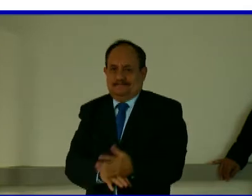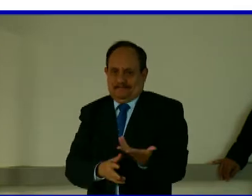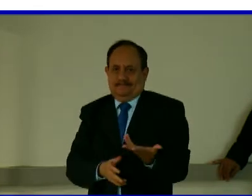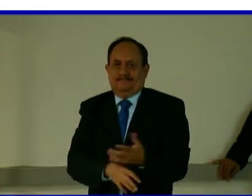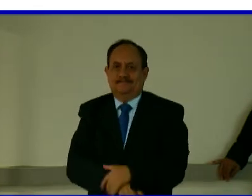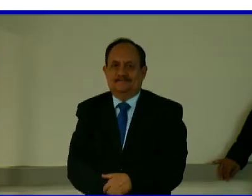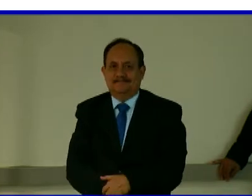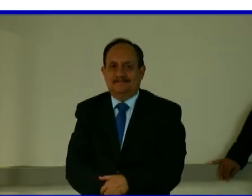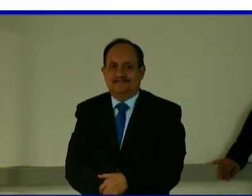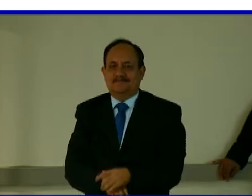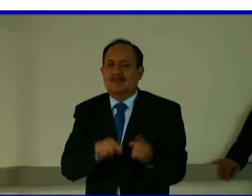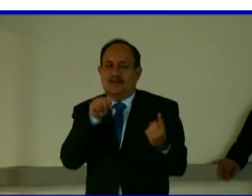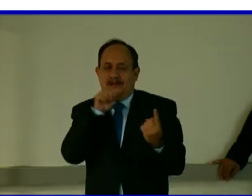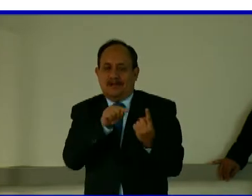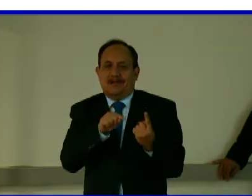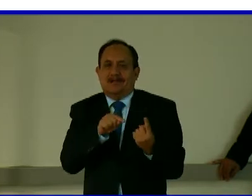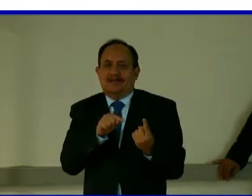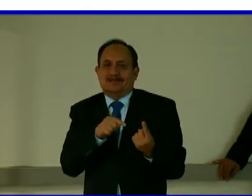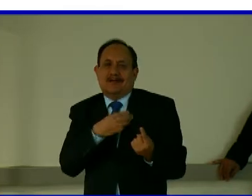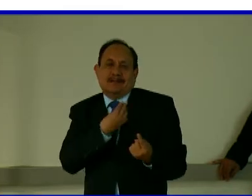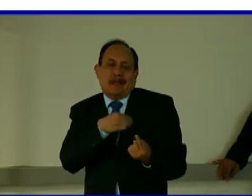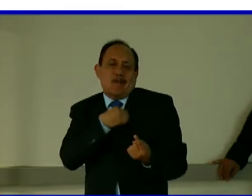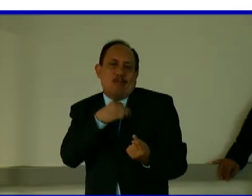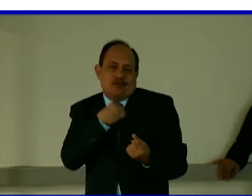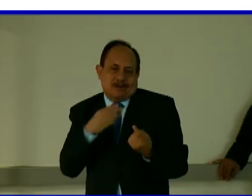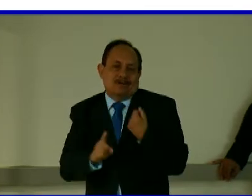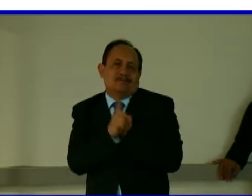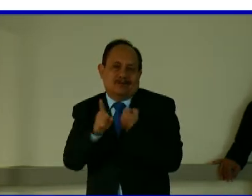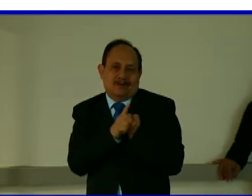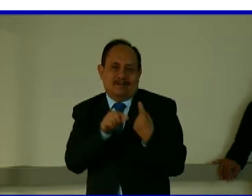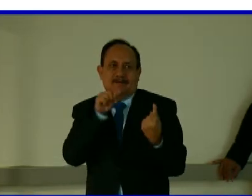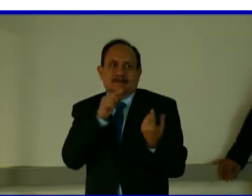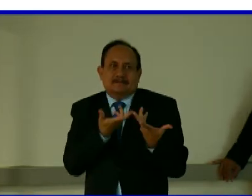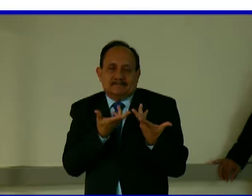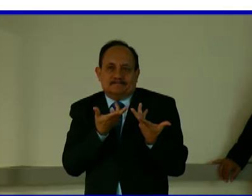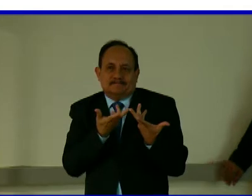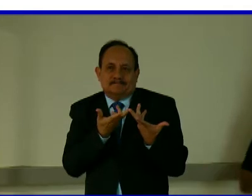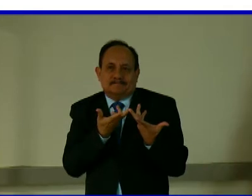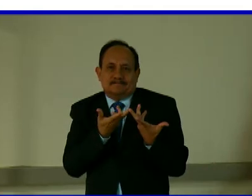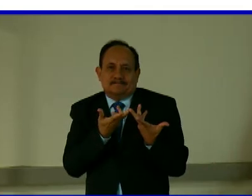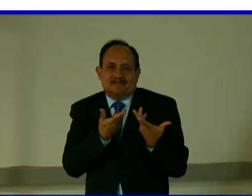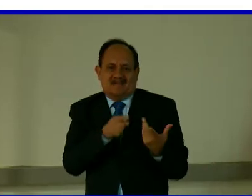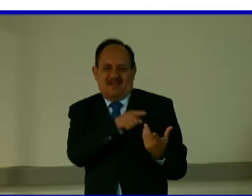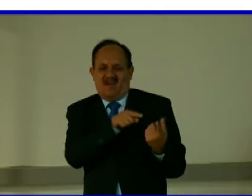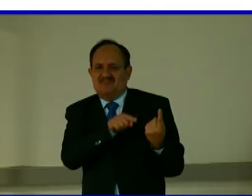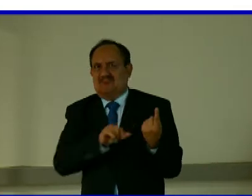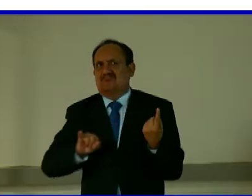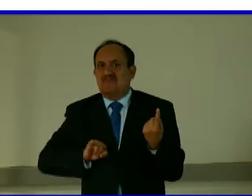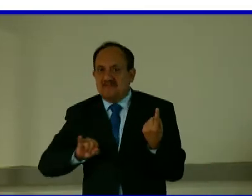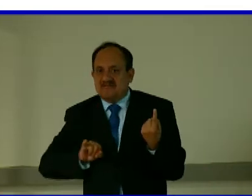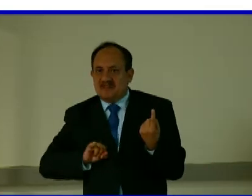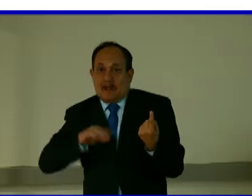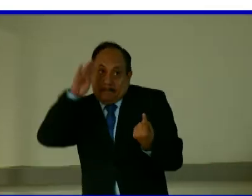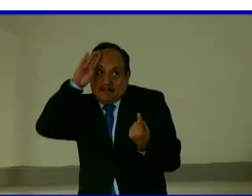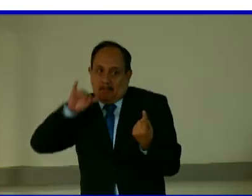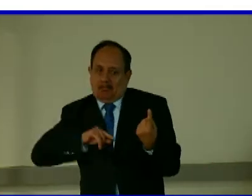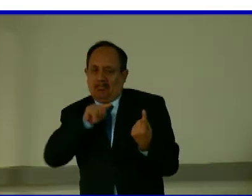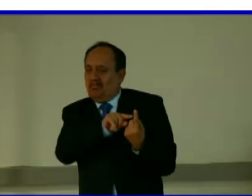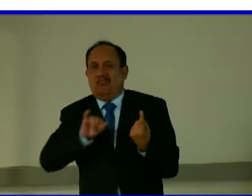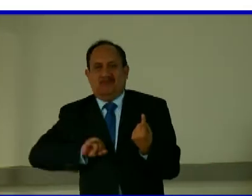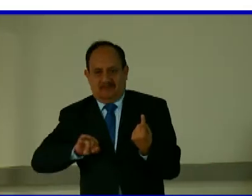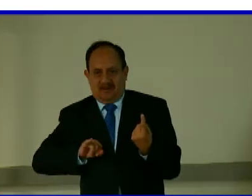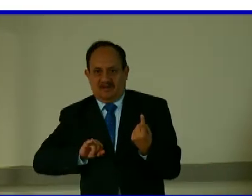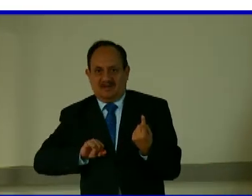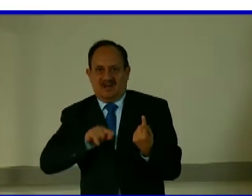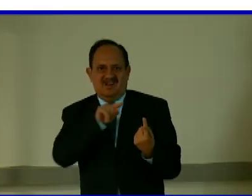un problema moral. No es trabajador, no le interesa, tiene una